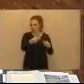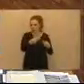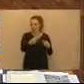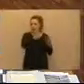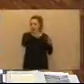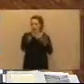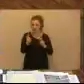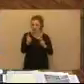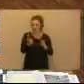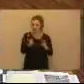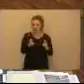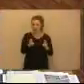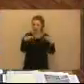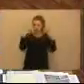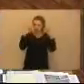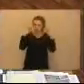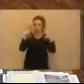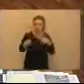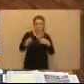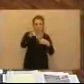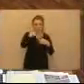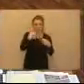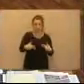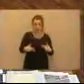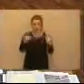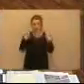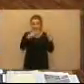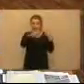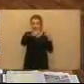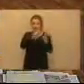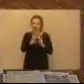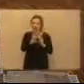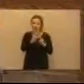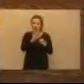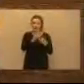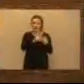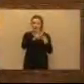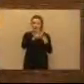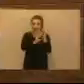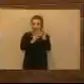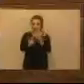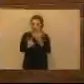cuestiones, centrándome en primer lugar, si me lo permite, en el tema de las especialidades